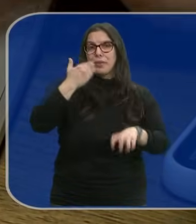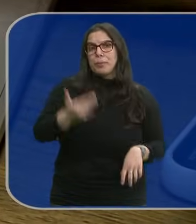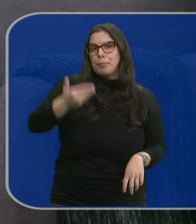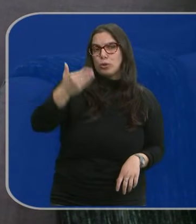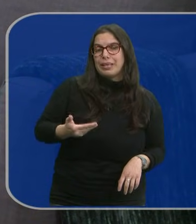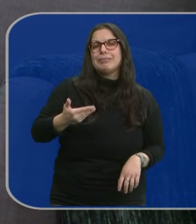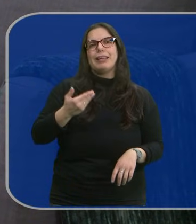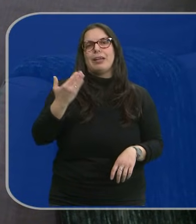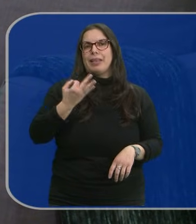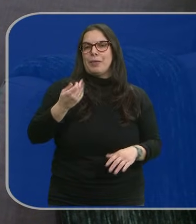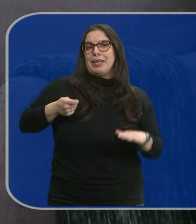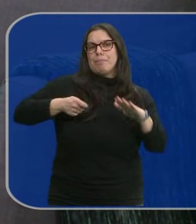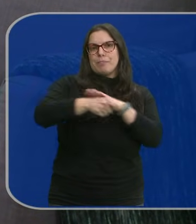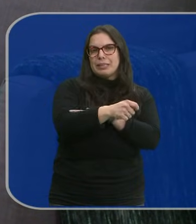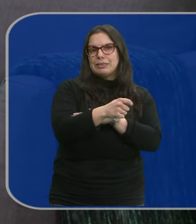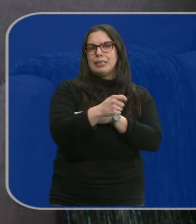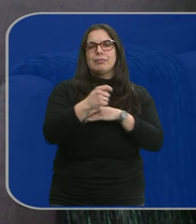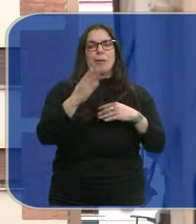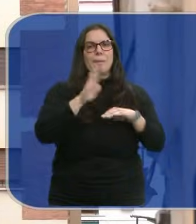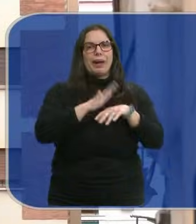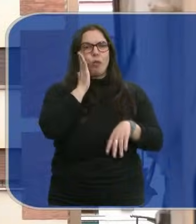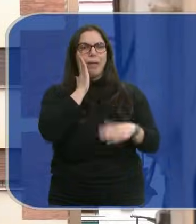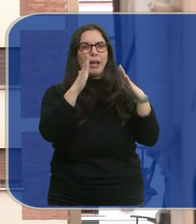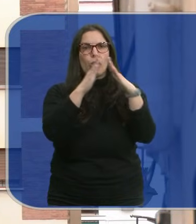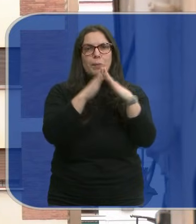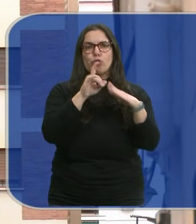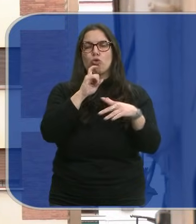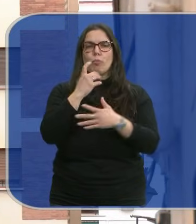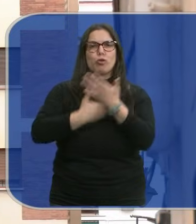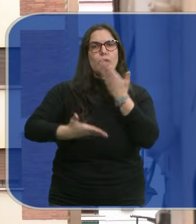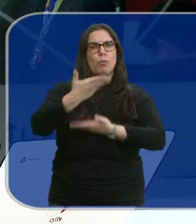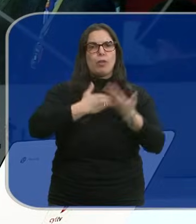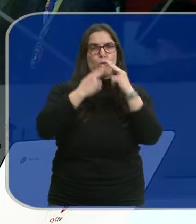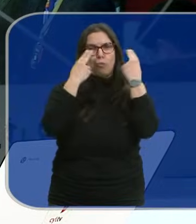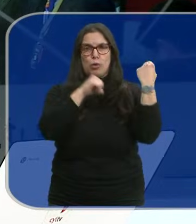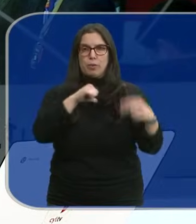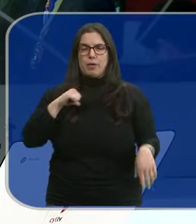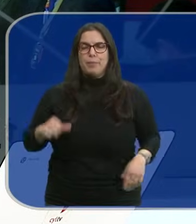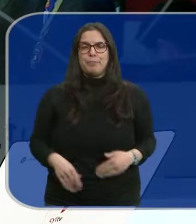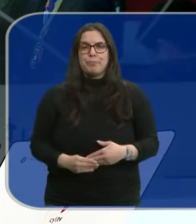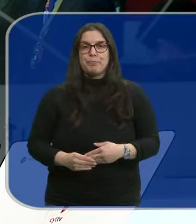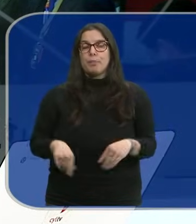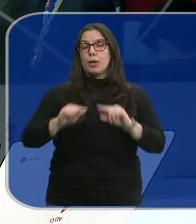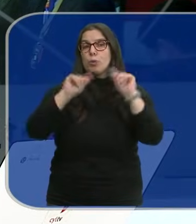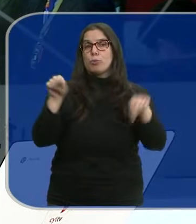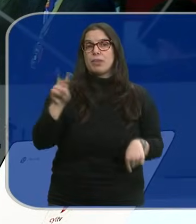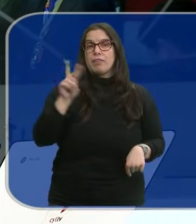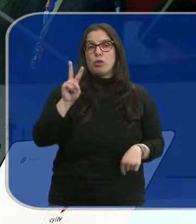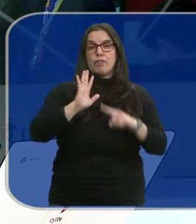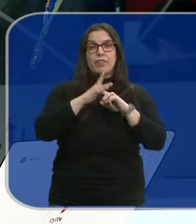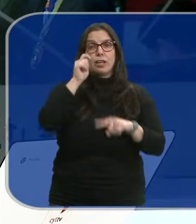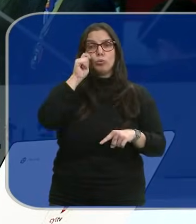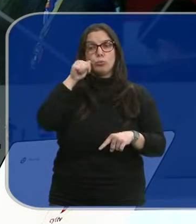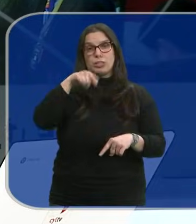de la inversión en alojamiento a través de alianzas público-privadas. La provincia de Valladolid se presenta este año en